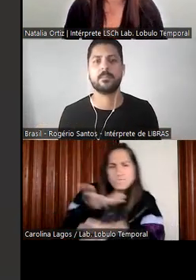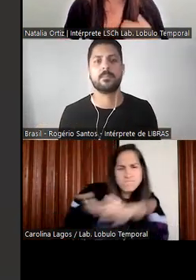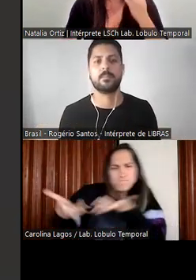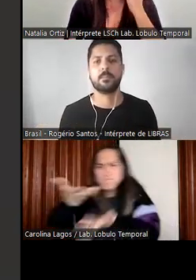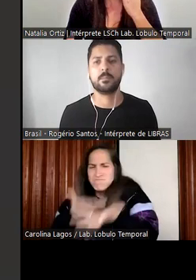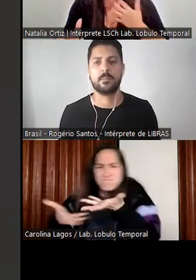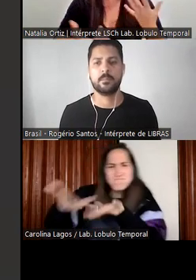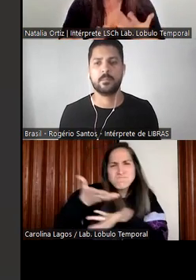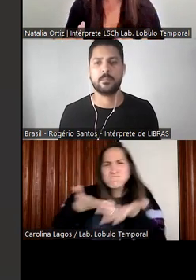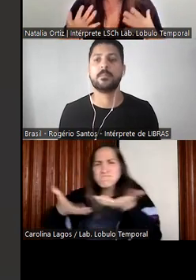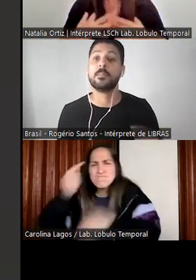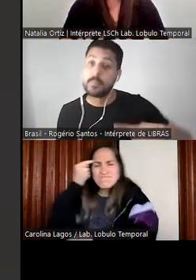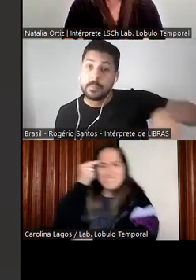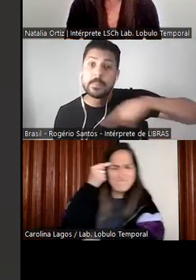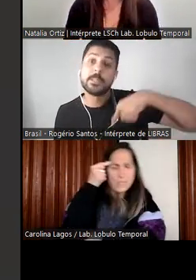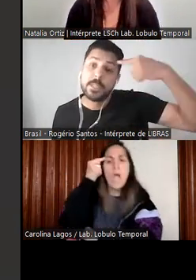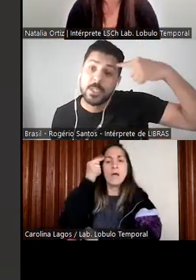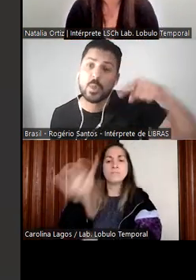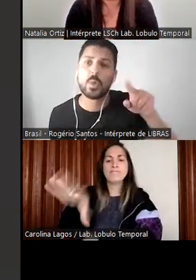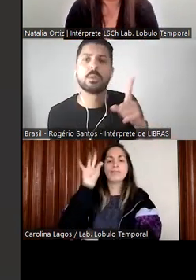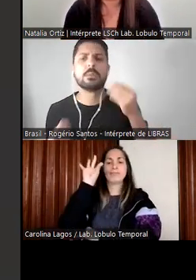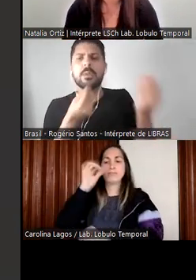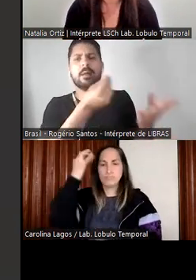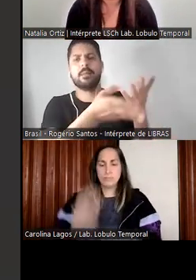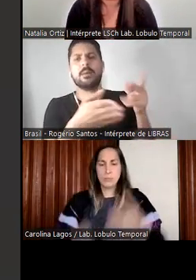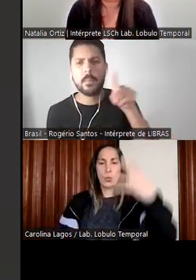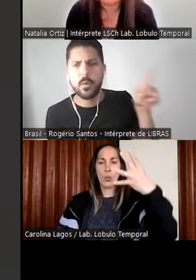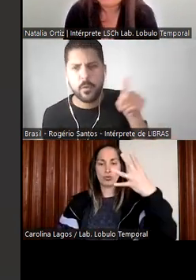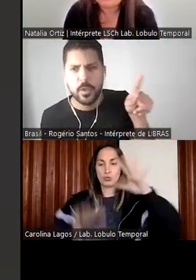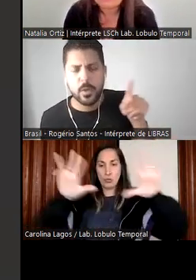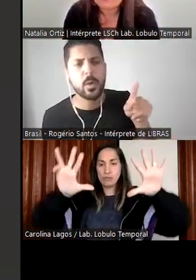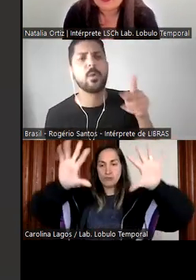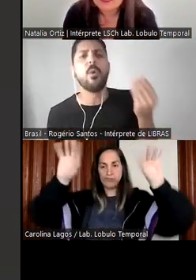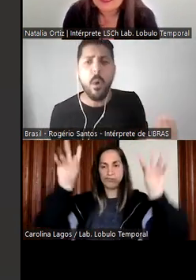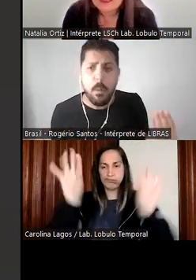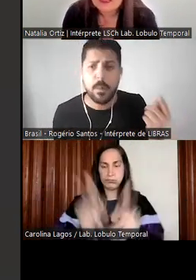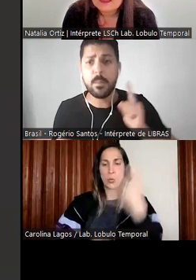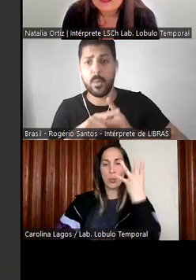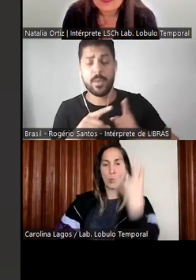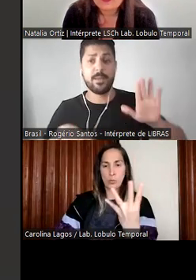Y pensamos en qué profesores, porque profesionales no somos, y ahí se nos ocurrió la idea